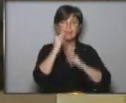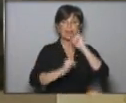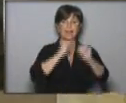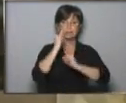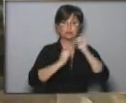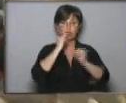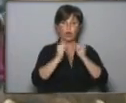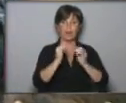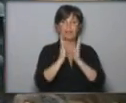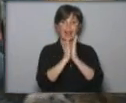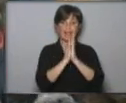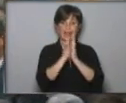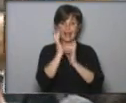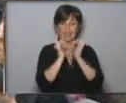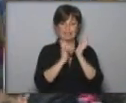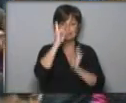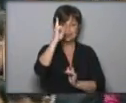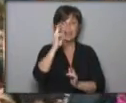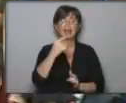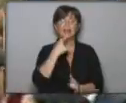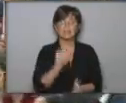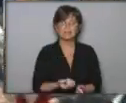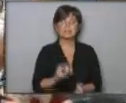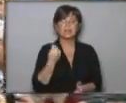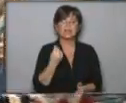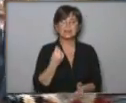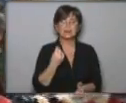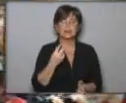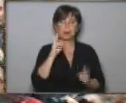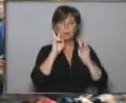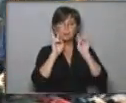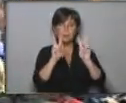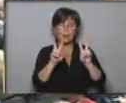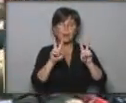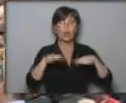de la Iglesia, teniendo en cuenta la perspectiva justa